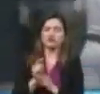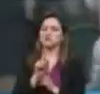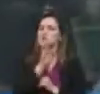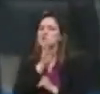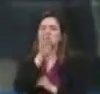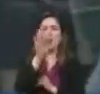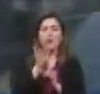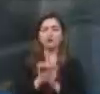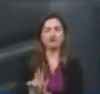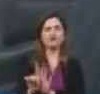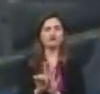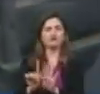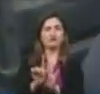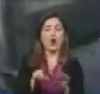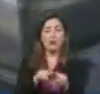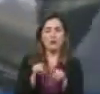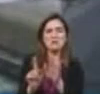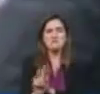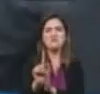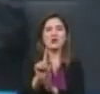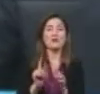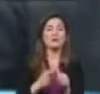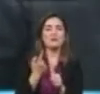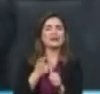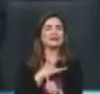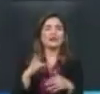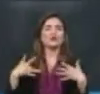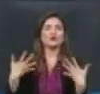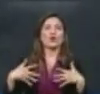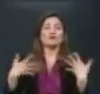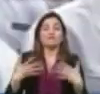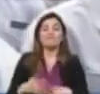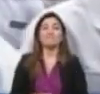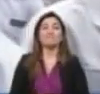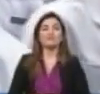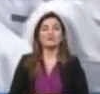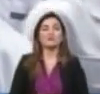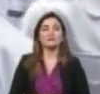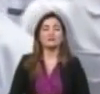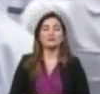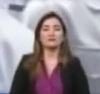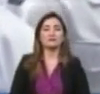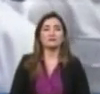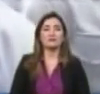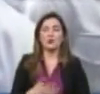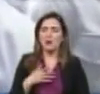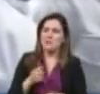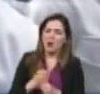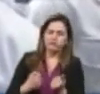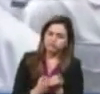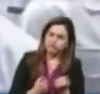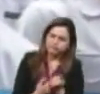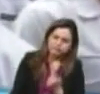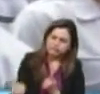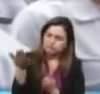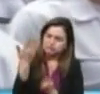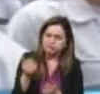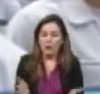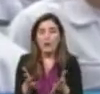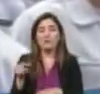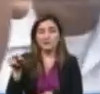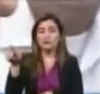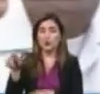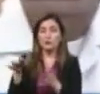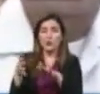en las competencias, el alma del grupo, a el aje Sergio. Vamos promoción, métele ñeque, promo, no te quedes, vamos promo,